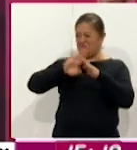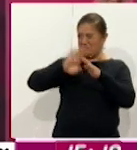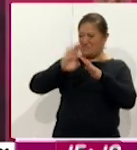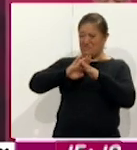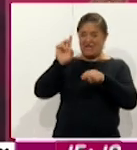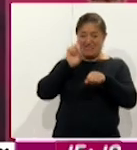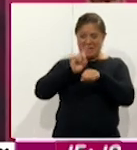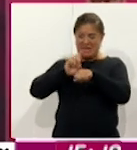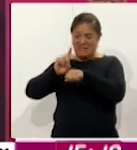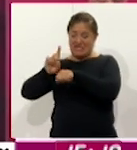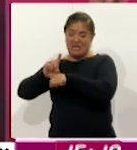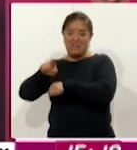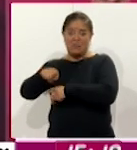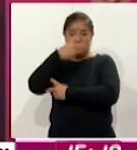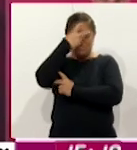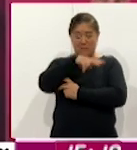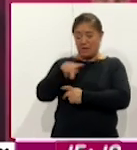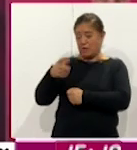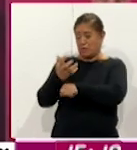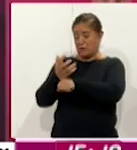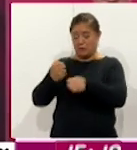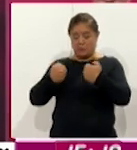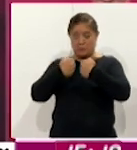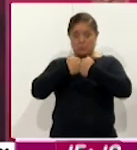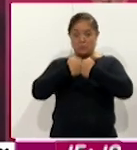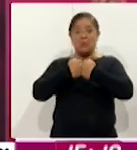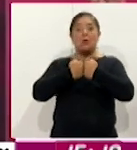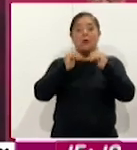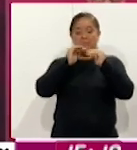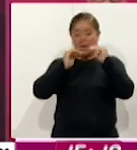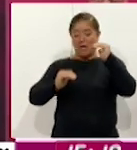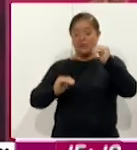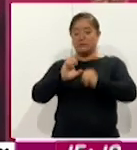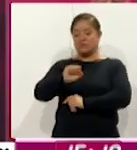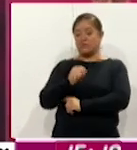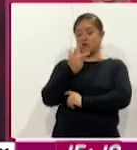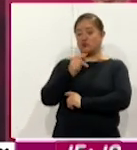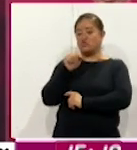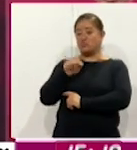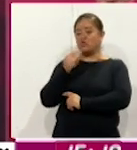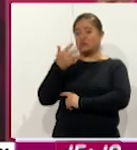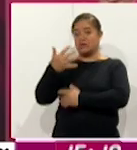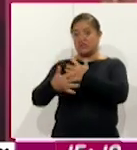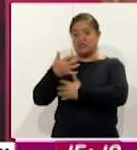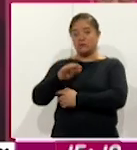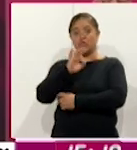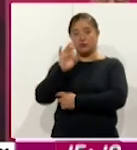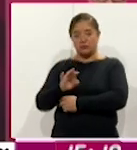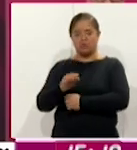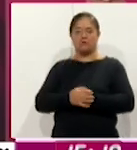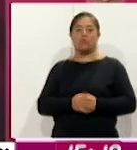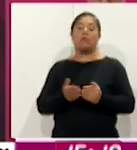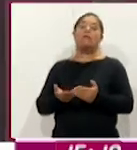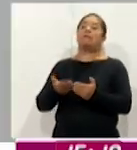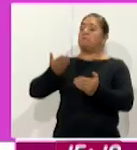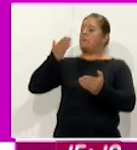frontera de México con Estados Unidos disminuyeron en un 68.15% desde el punto más álgido de diciembre.